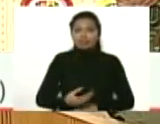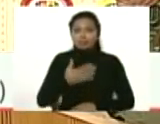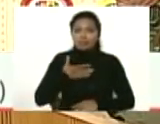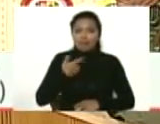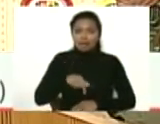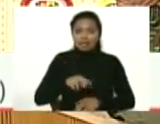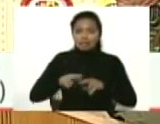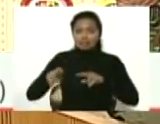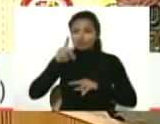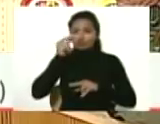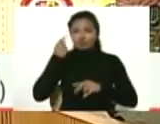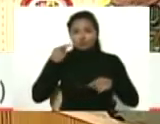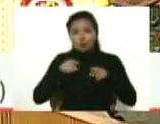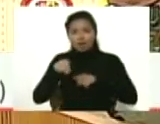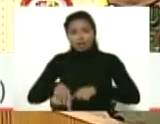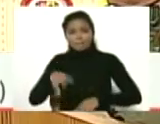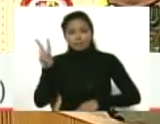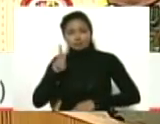nuestros niños y niñas.